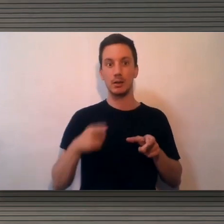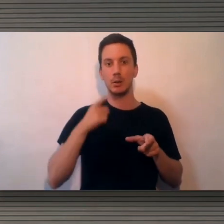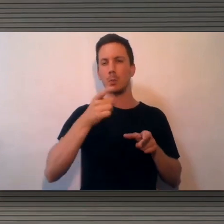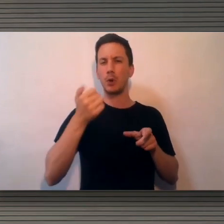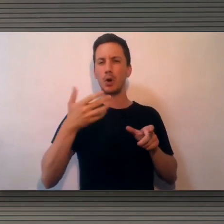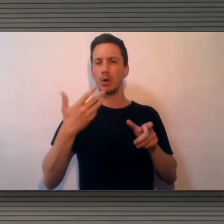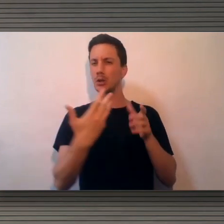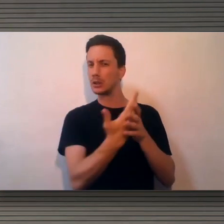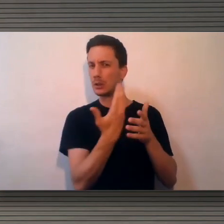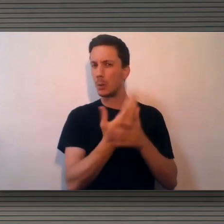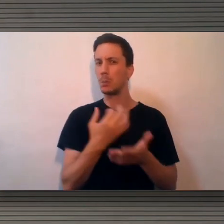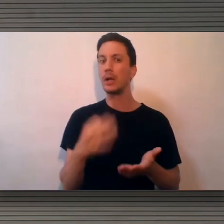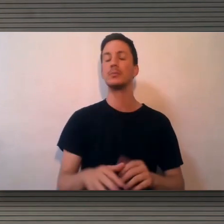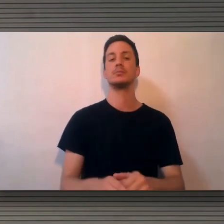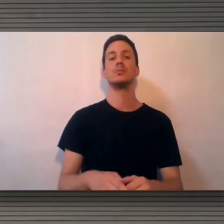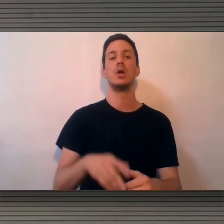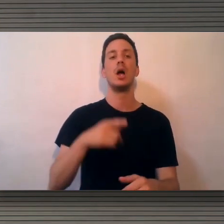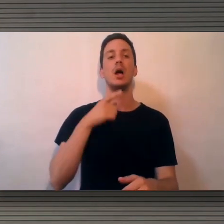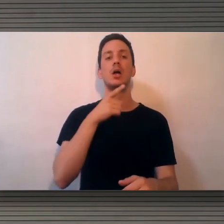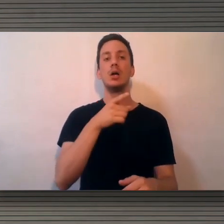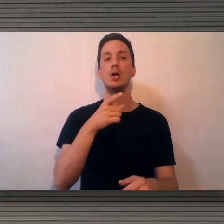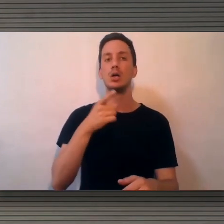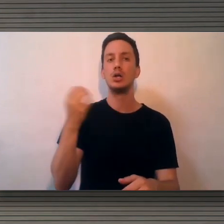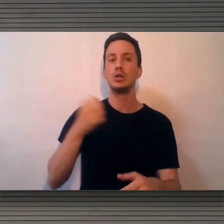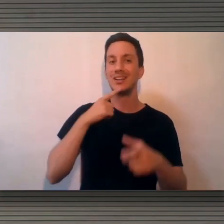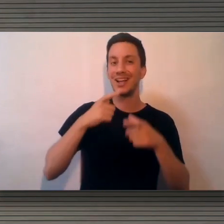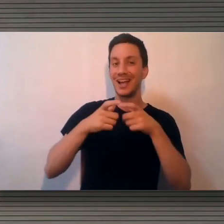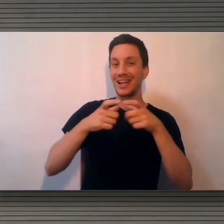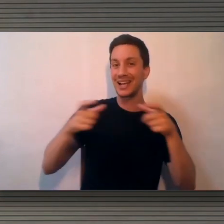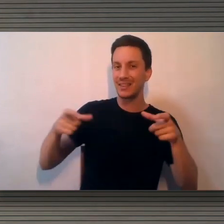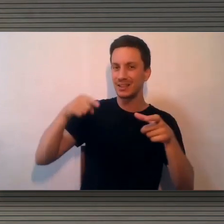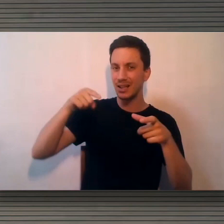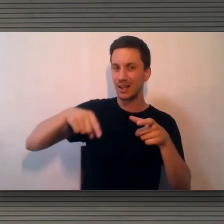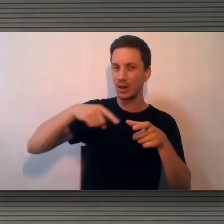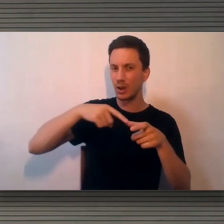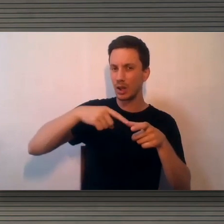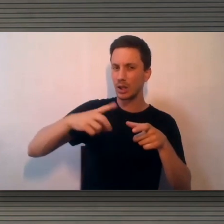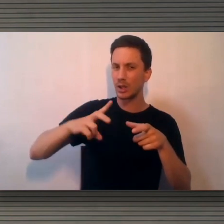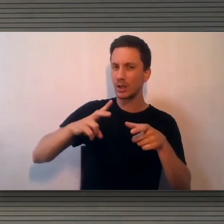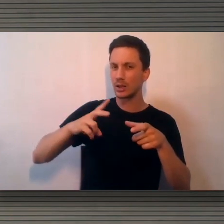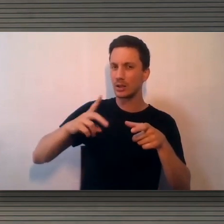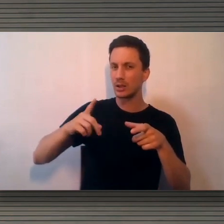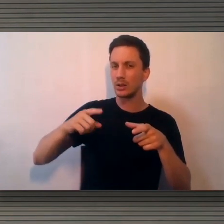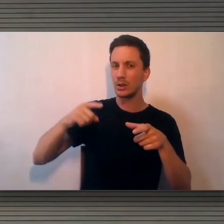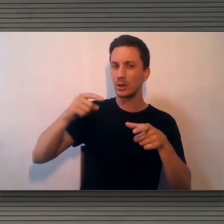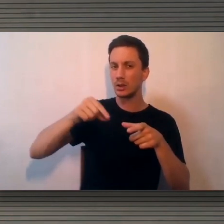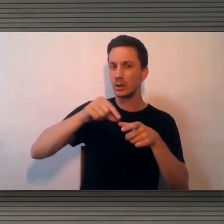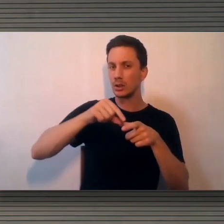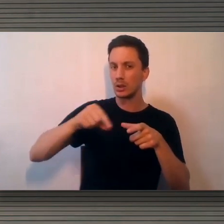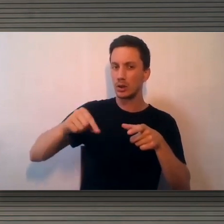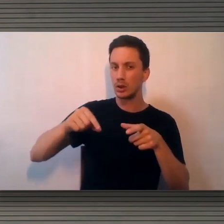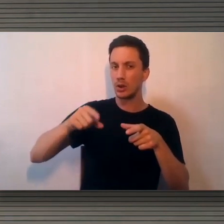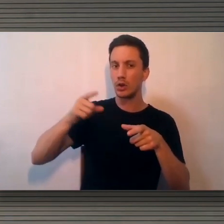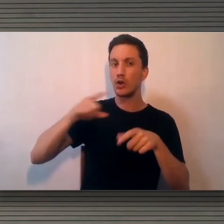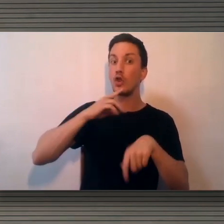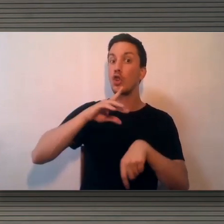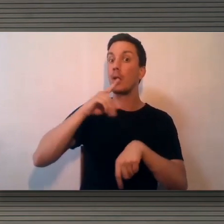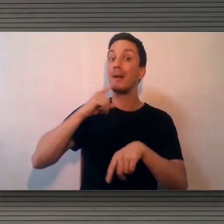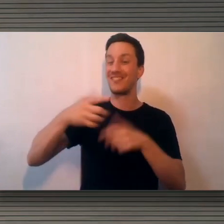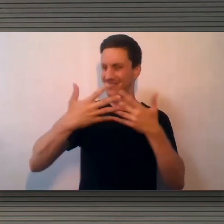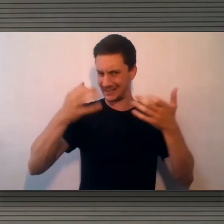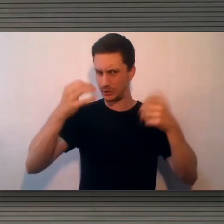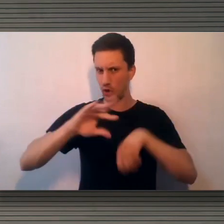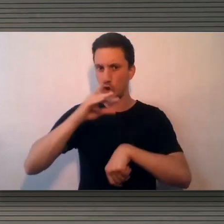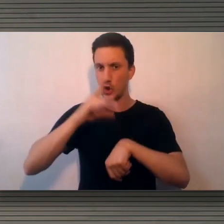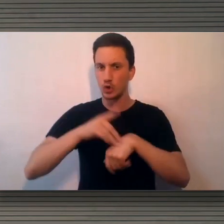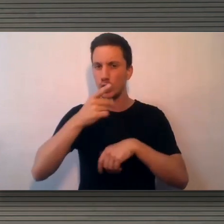pomadas. ¿No sabes qué recetan en cuanto a la galénica, dice? Nos comentan, doctora, ¿podría explicar un poquito